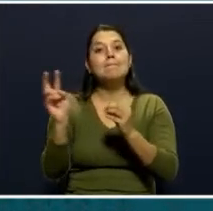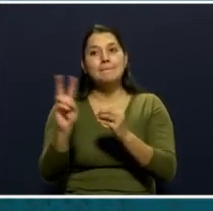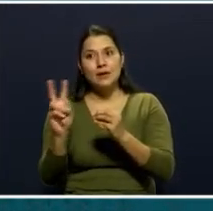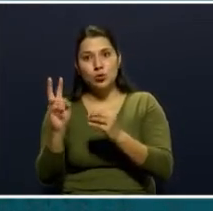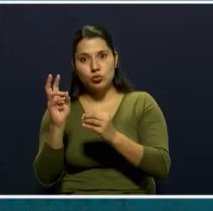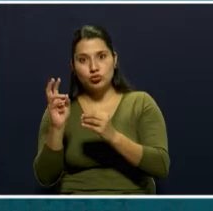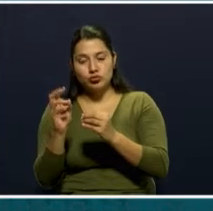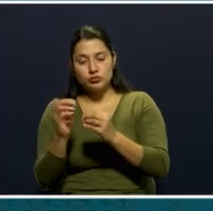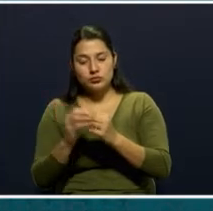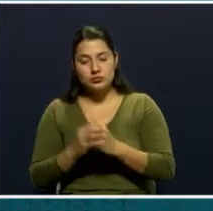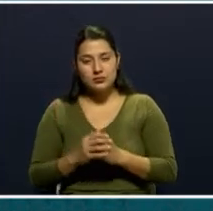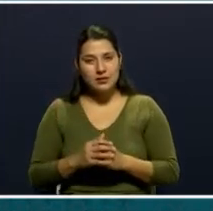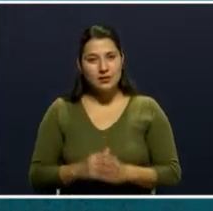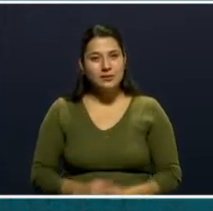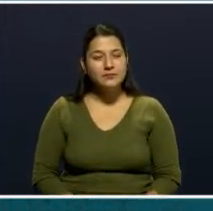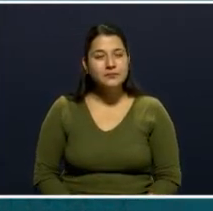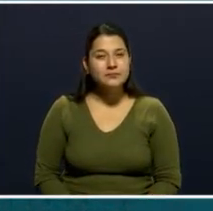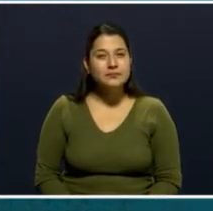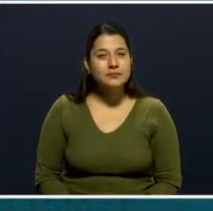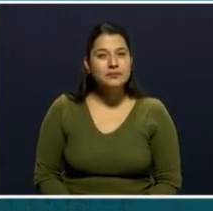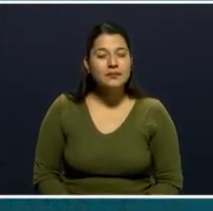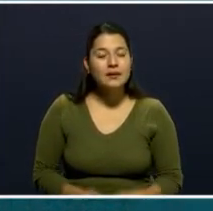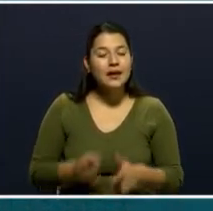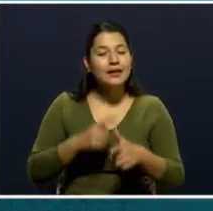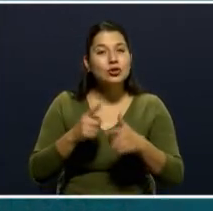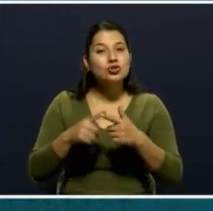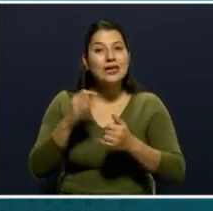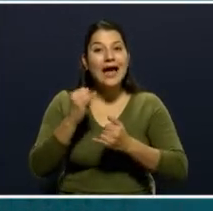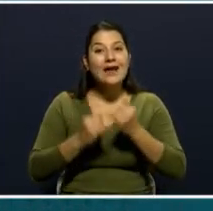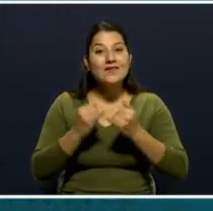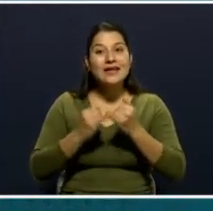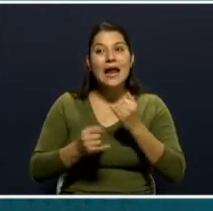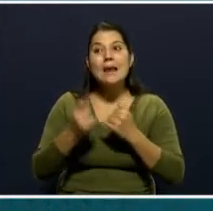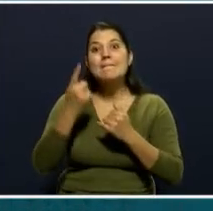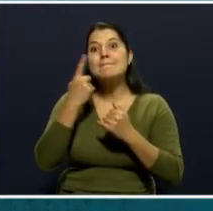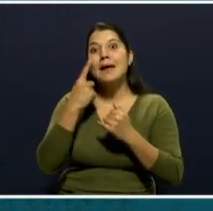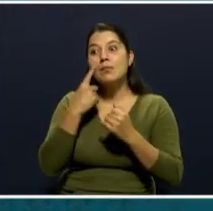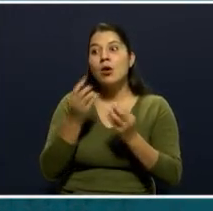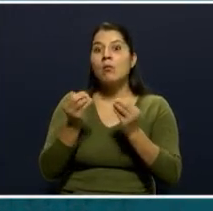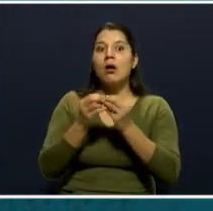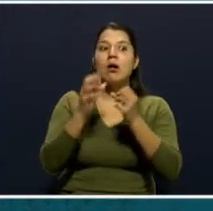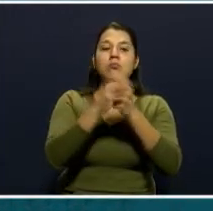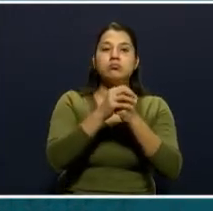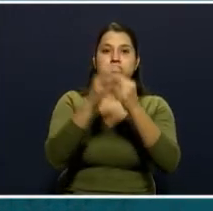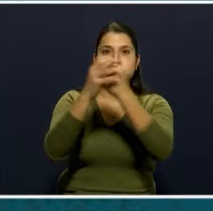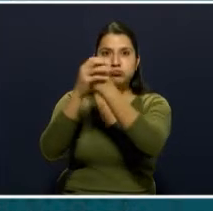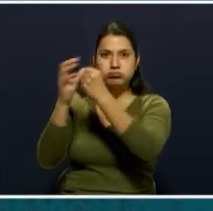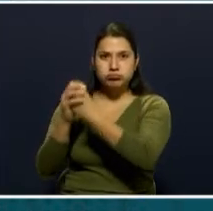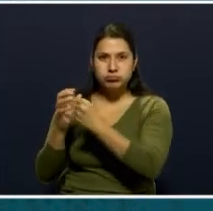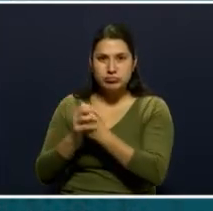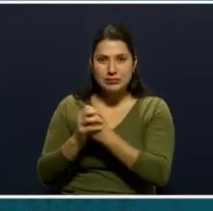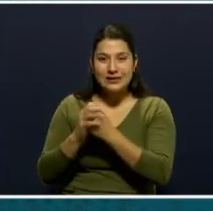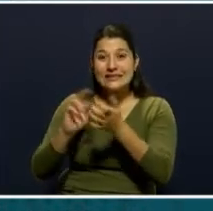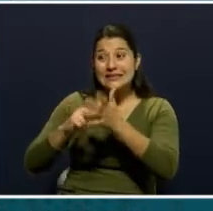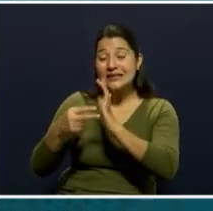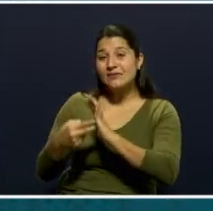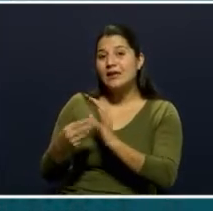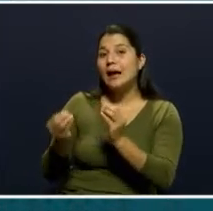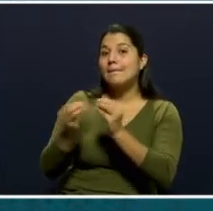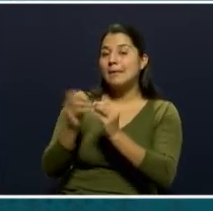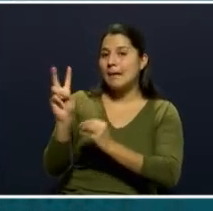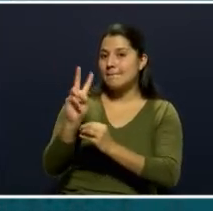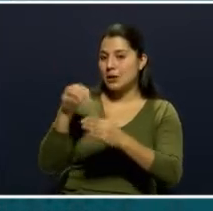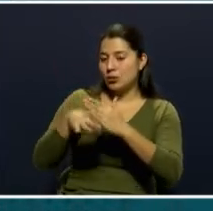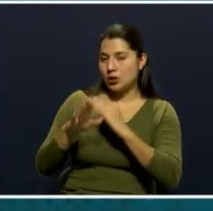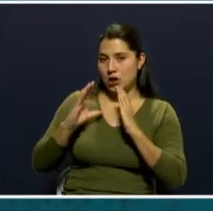a la larga lo que termina haciendo son más partículas virales, que tienen todos los componentes proteicos necesarios para poder ingresar en